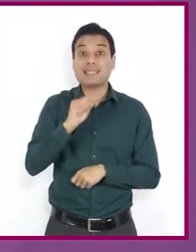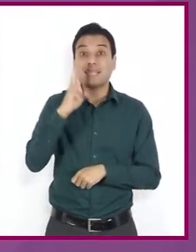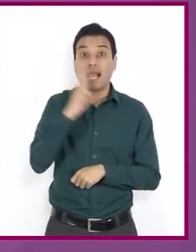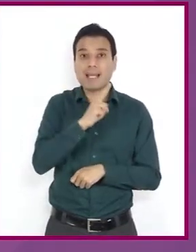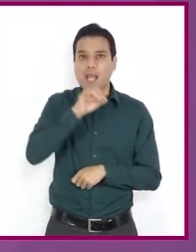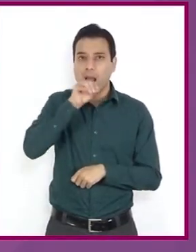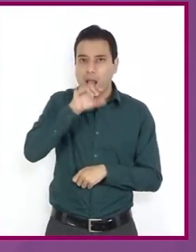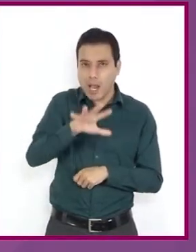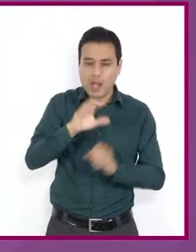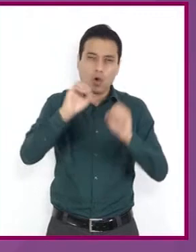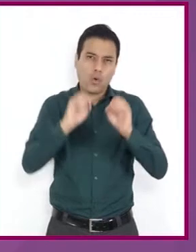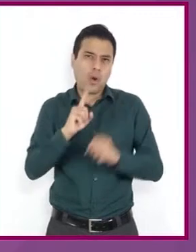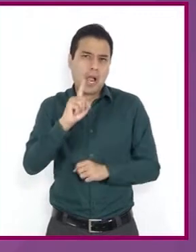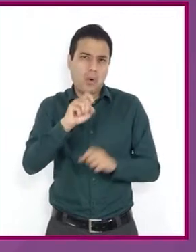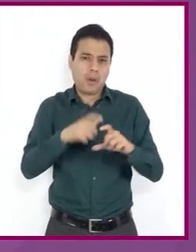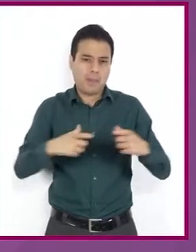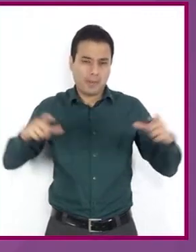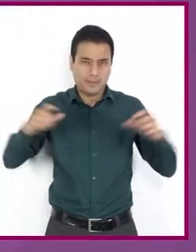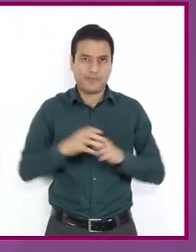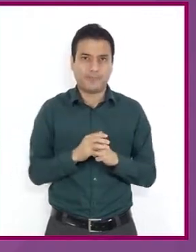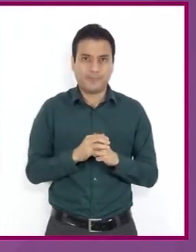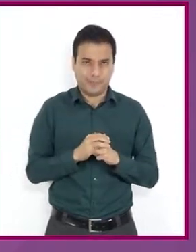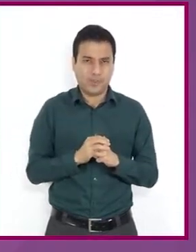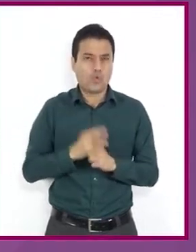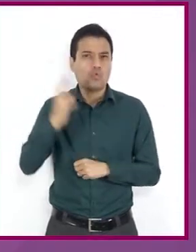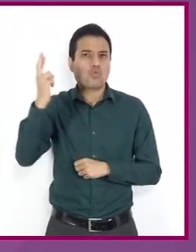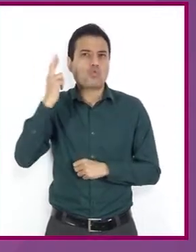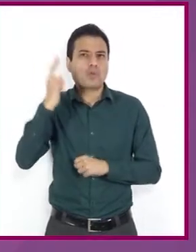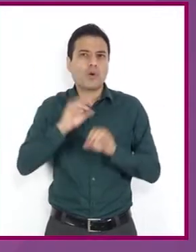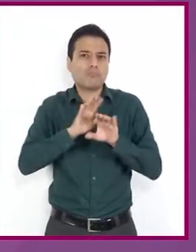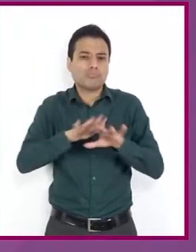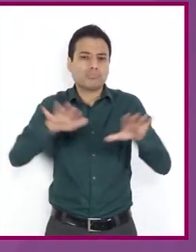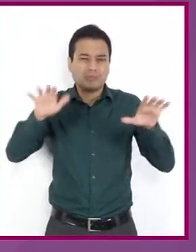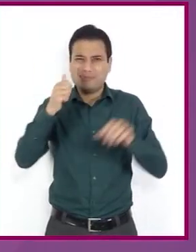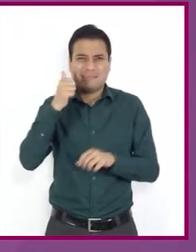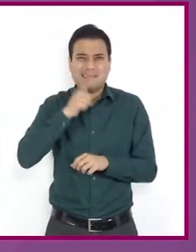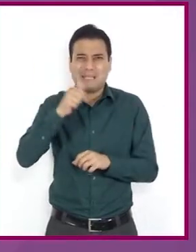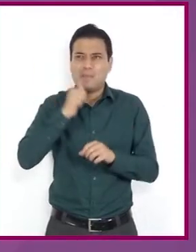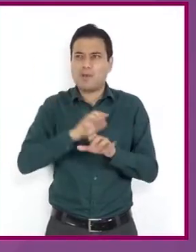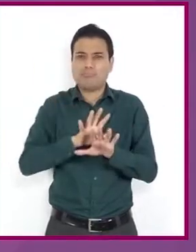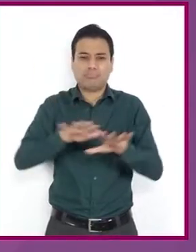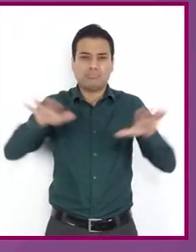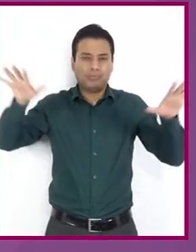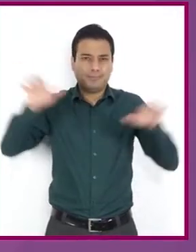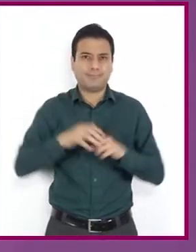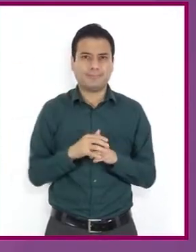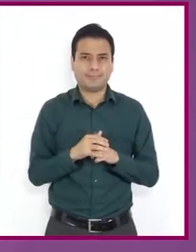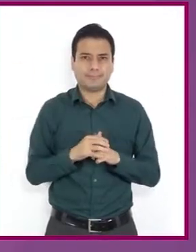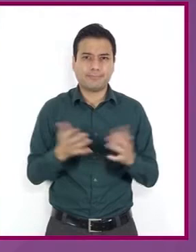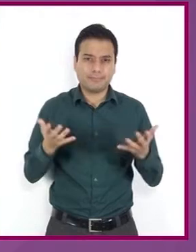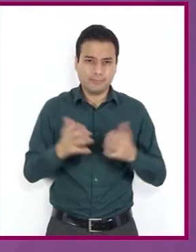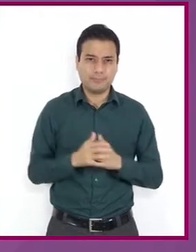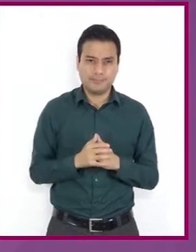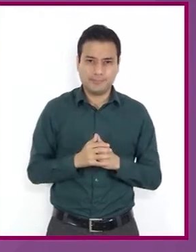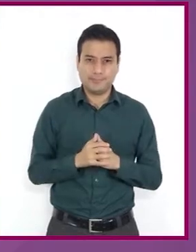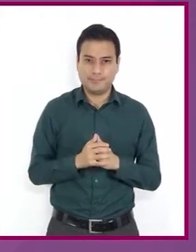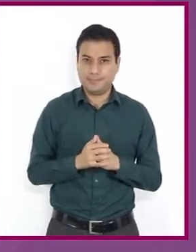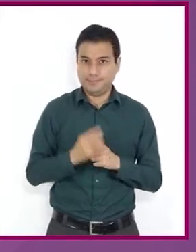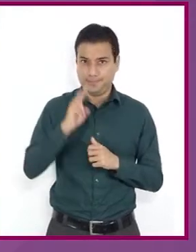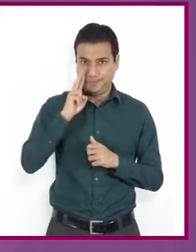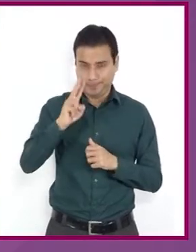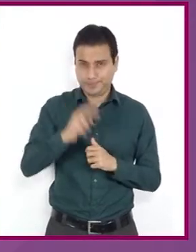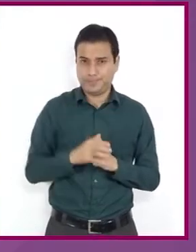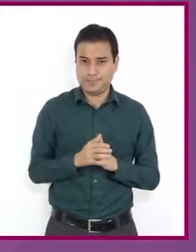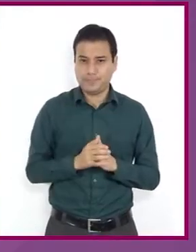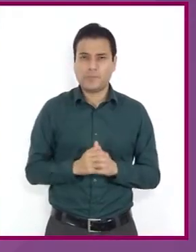como el agua. Las ondas sonoras se propagan en todas direcciones, y dado que su frente de onda es esférico, podemos escuchar